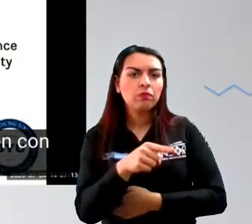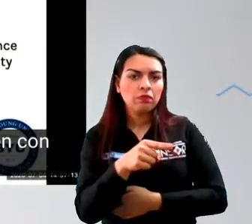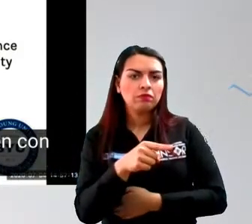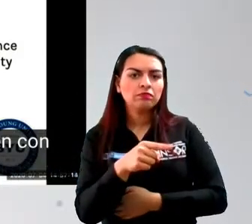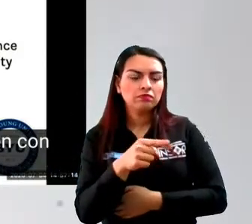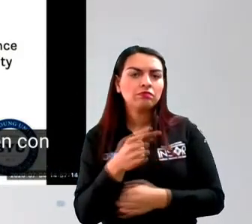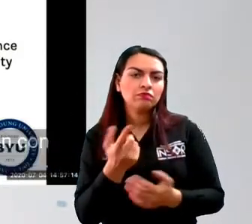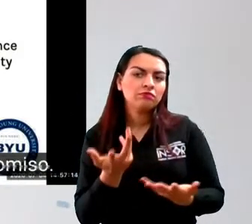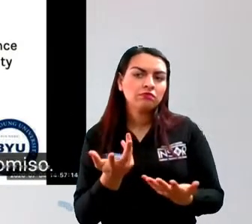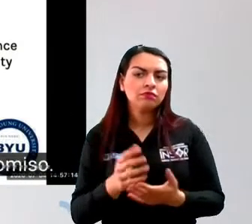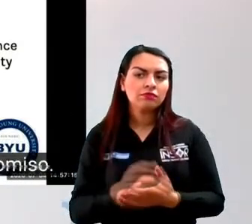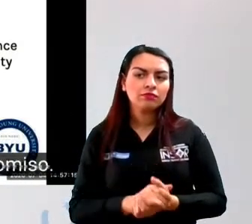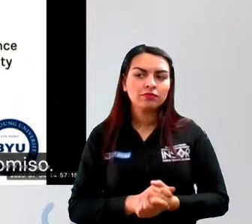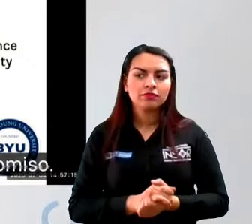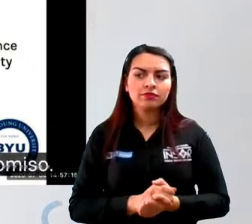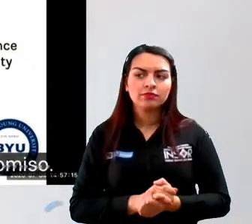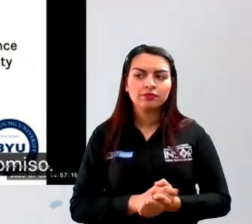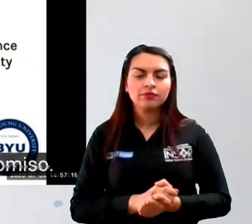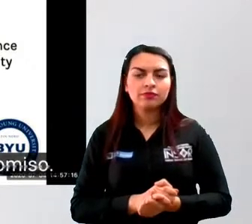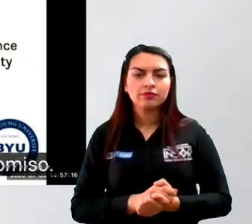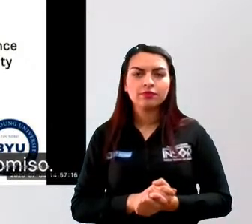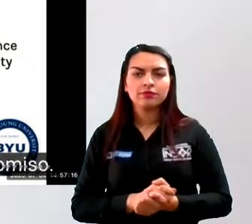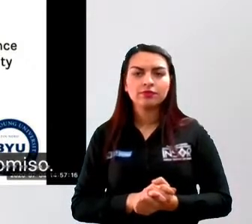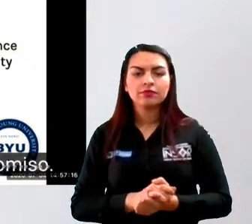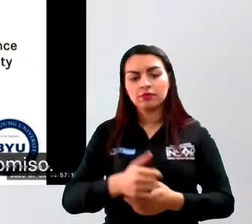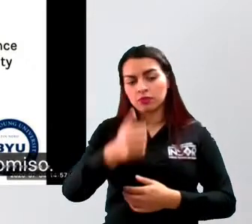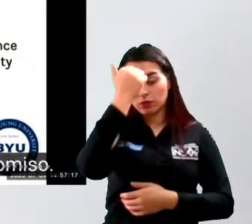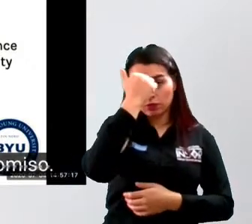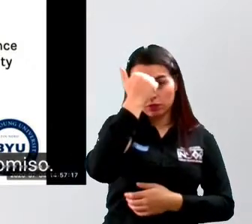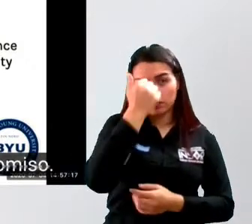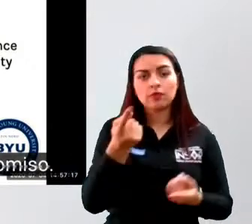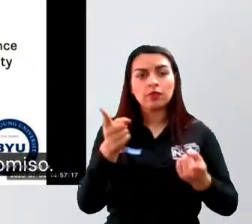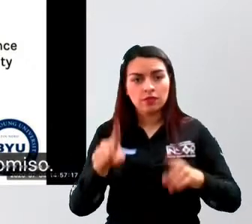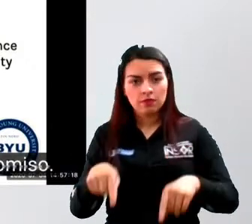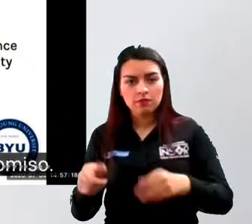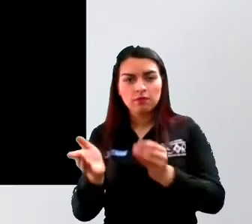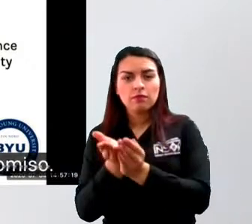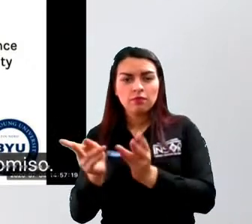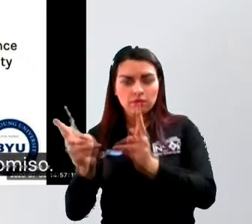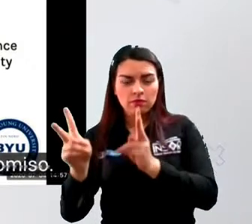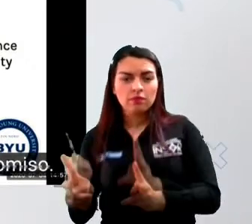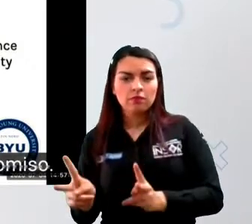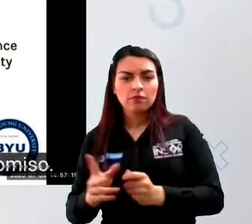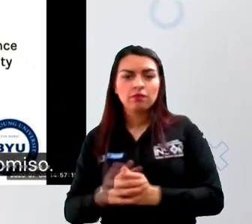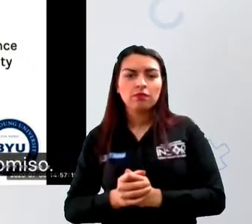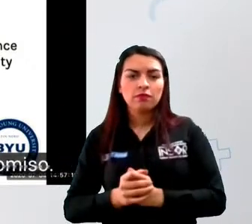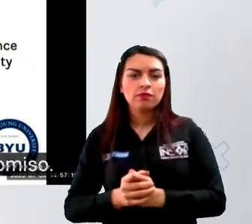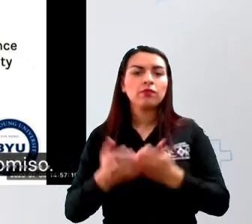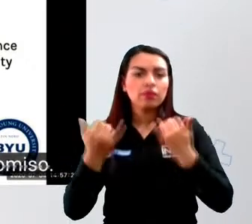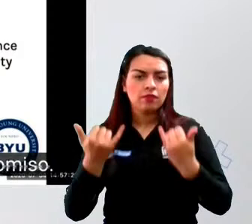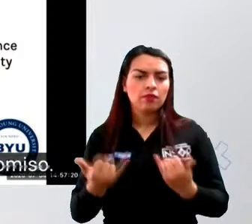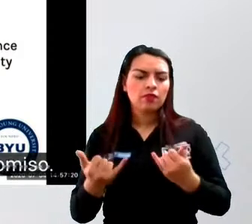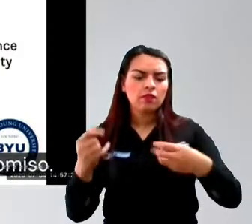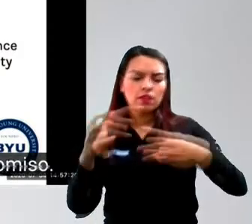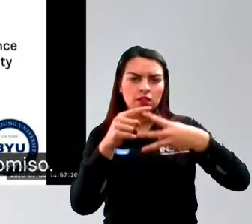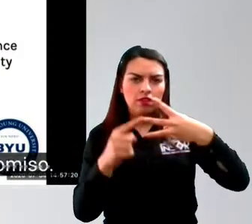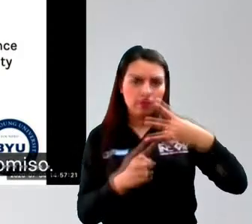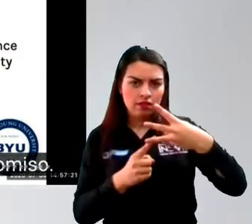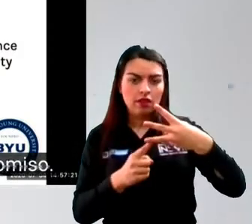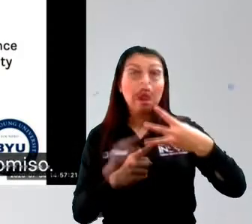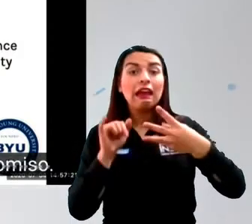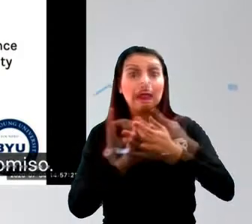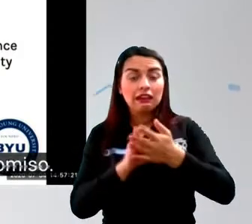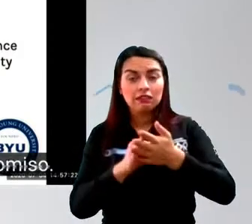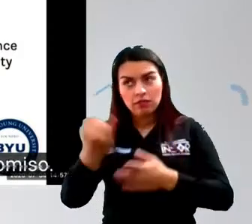y con el docente y también con sus estudiantes. voy a hablar sobre tres ideas, entre muchas